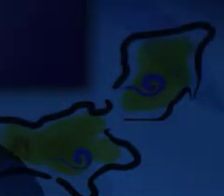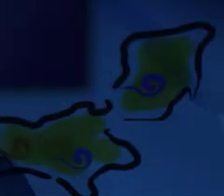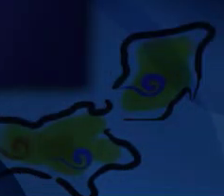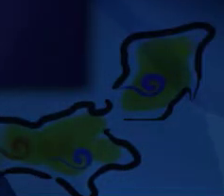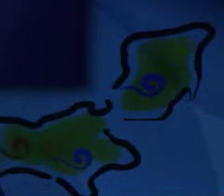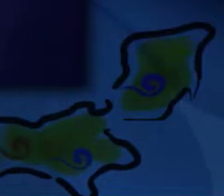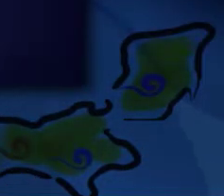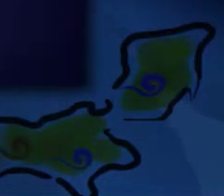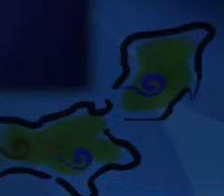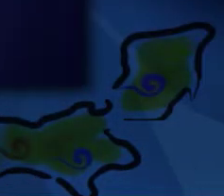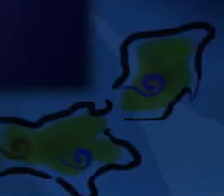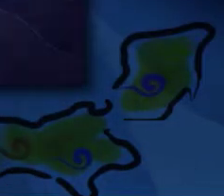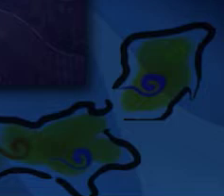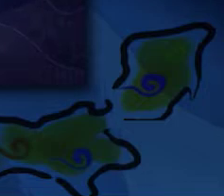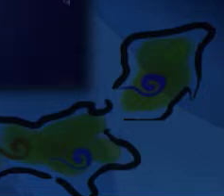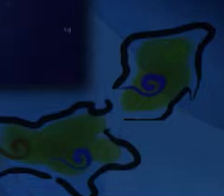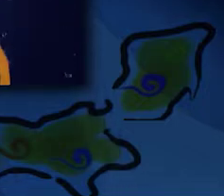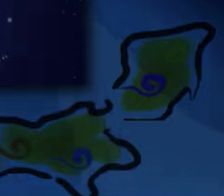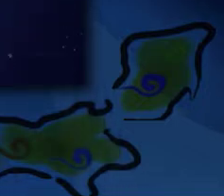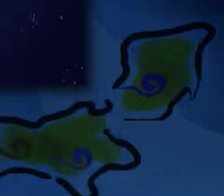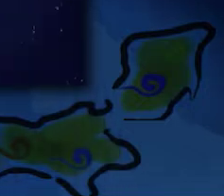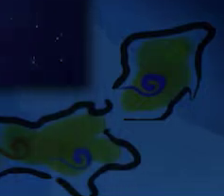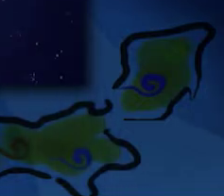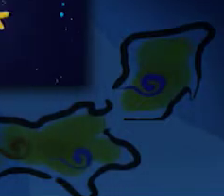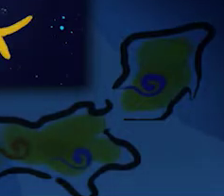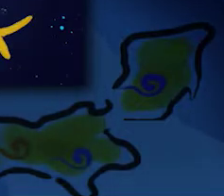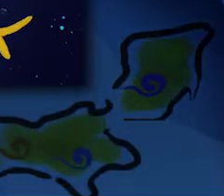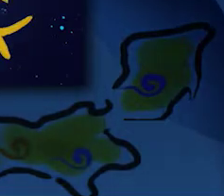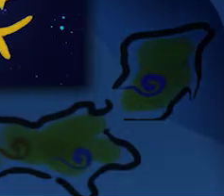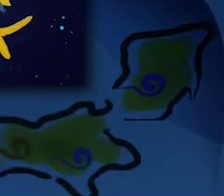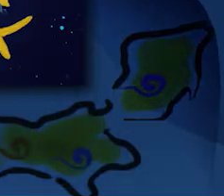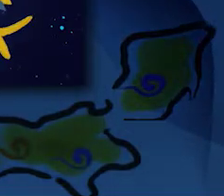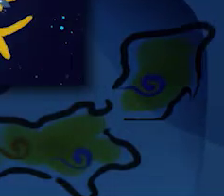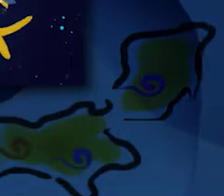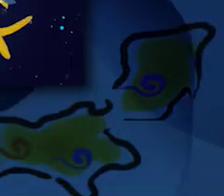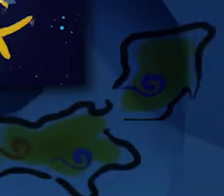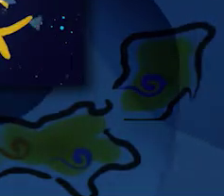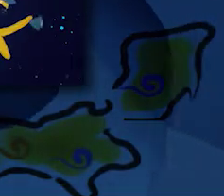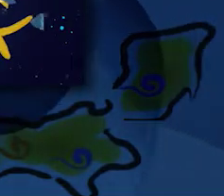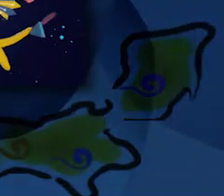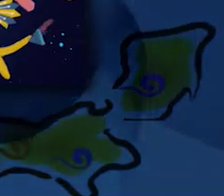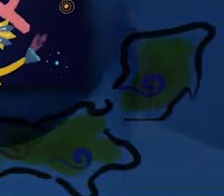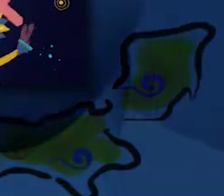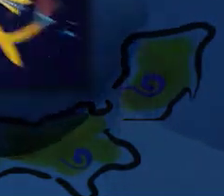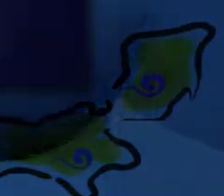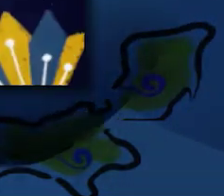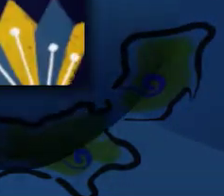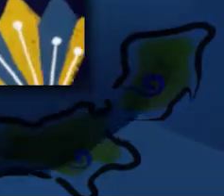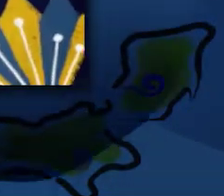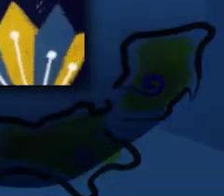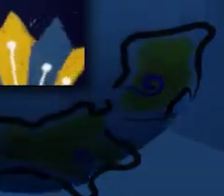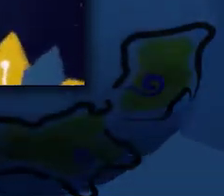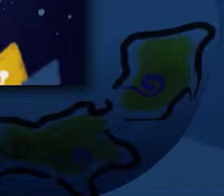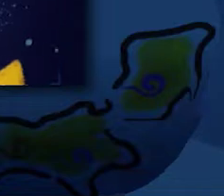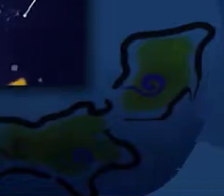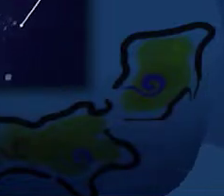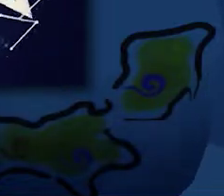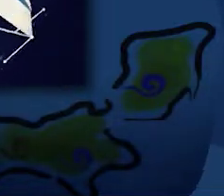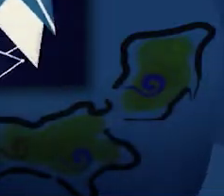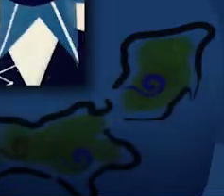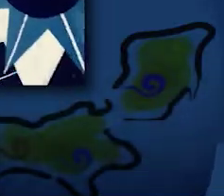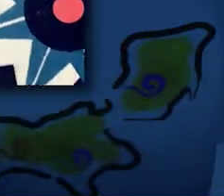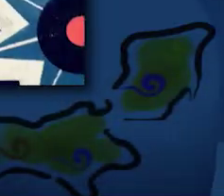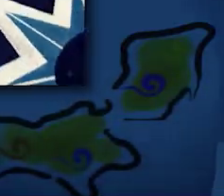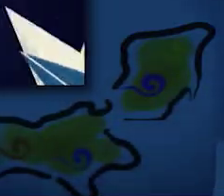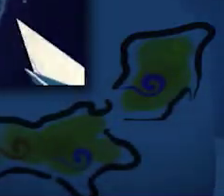mai kuya paña mat pañwe angai kamei yuwil pampai